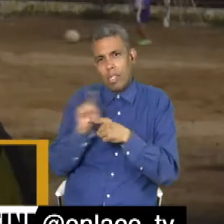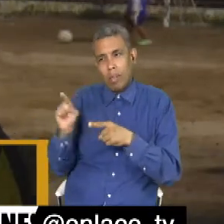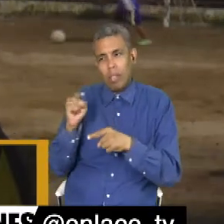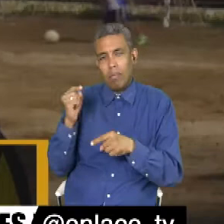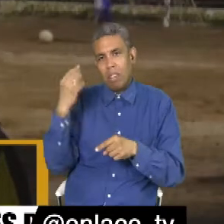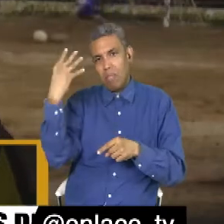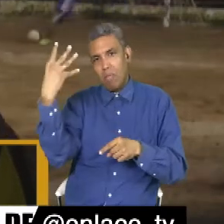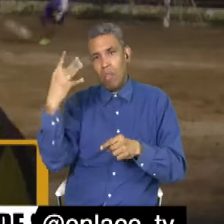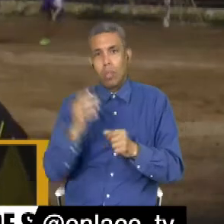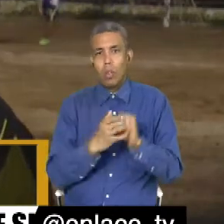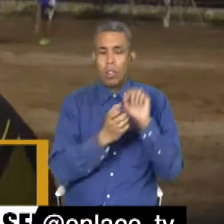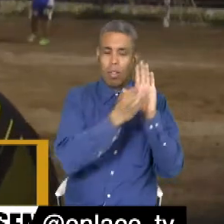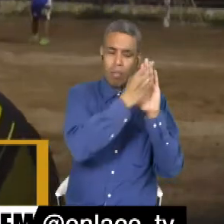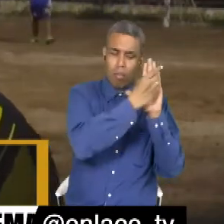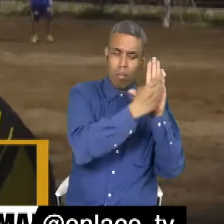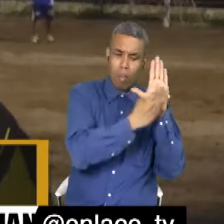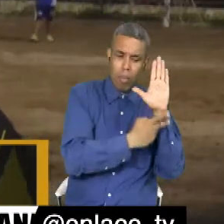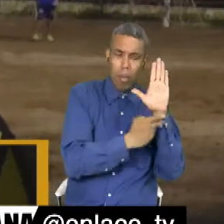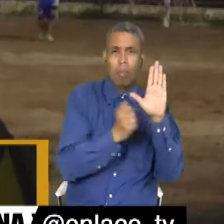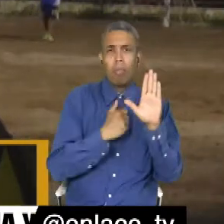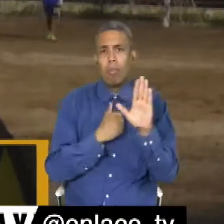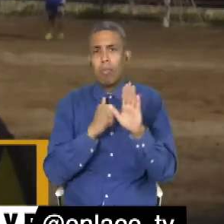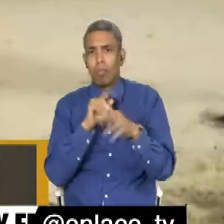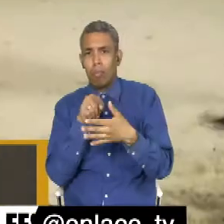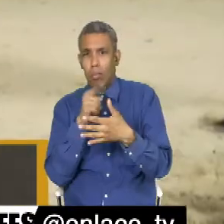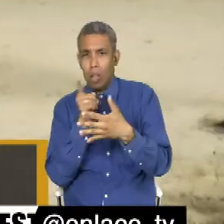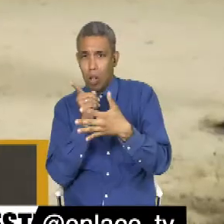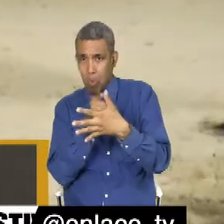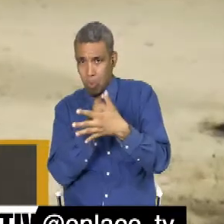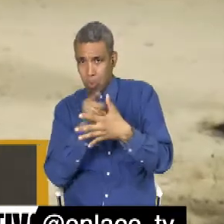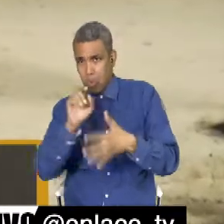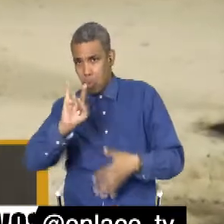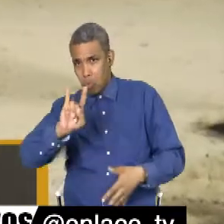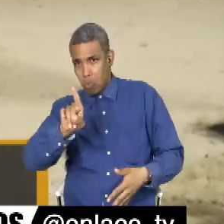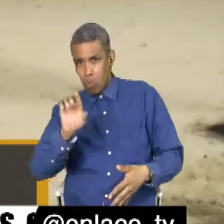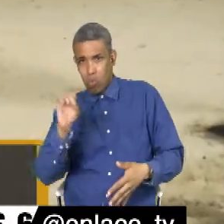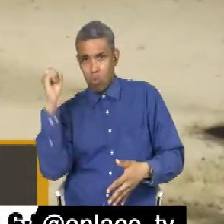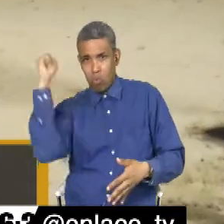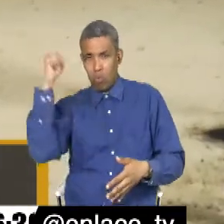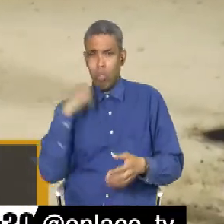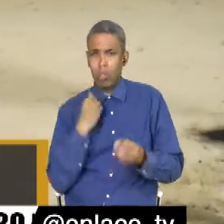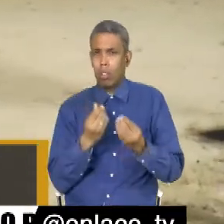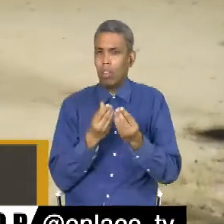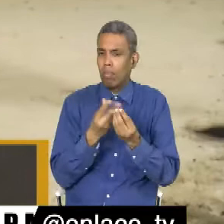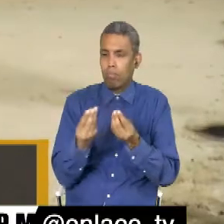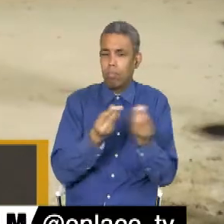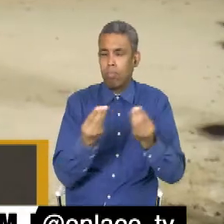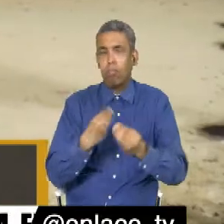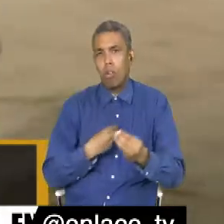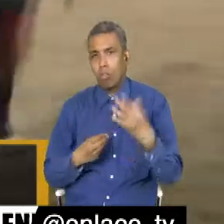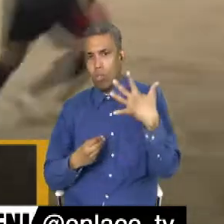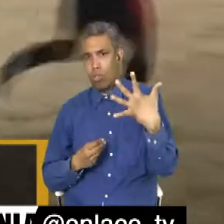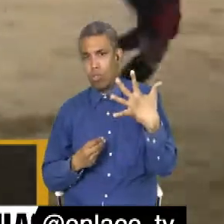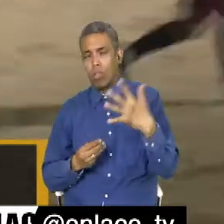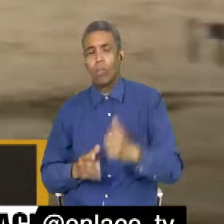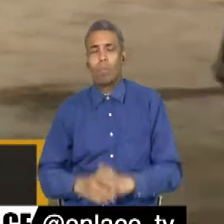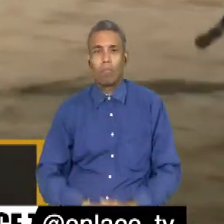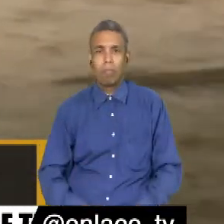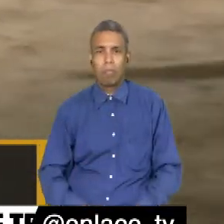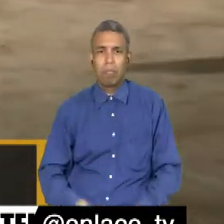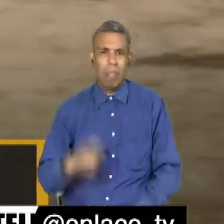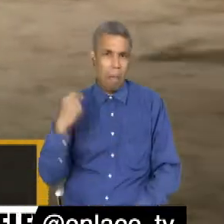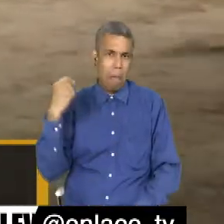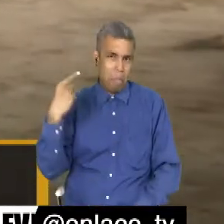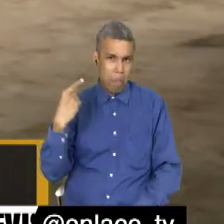lo va liderando los compañeros de la Unión Sindical Obrera. Son cinco equipos los que participan de este torneo, el cual se encuentra en su primera vuelta,